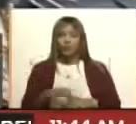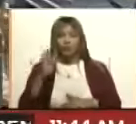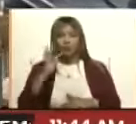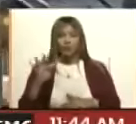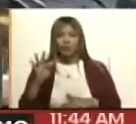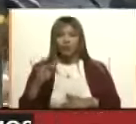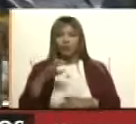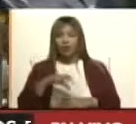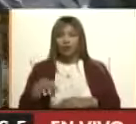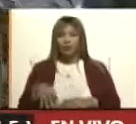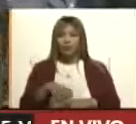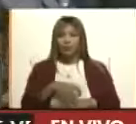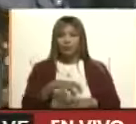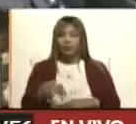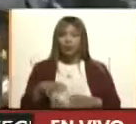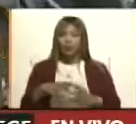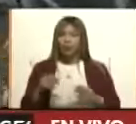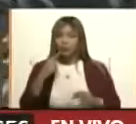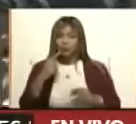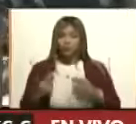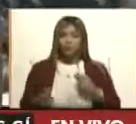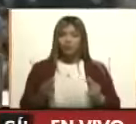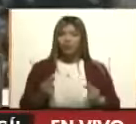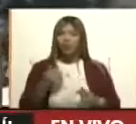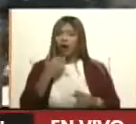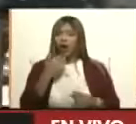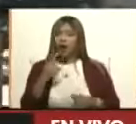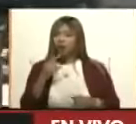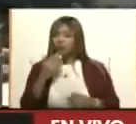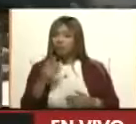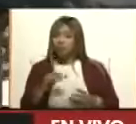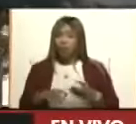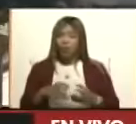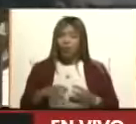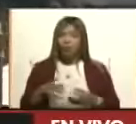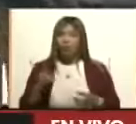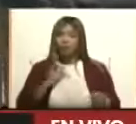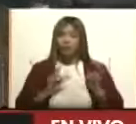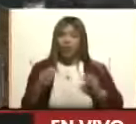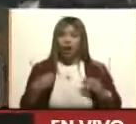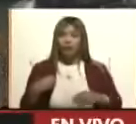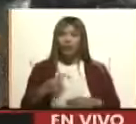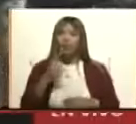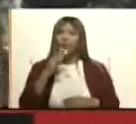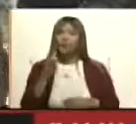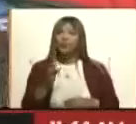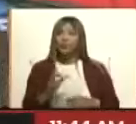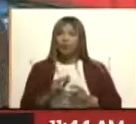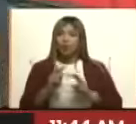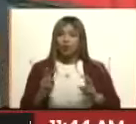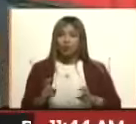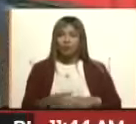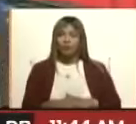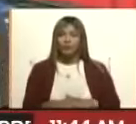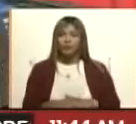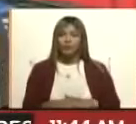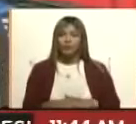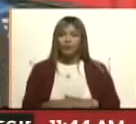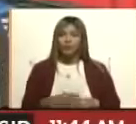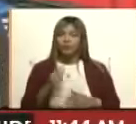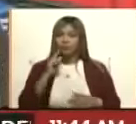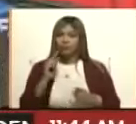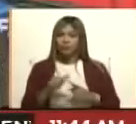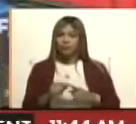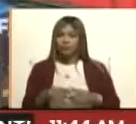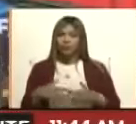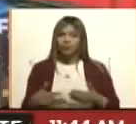fiscales regionales, atentos a cualquier novedad, que estoy seguro, y créanme que la única gran novedad va a ser